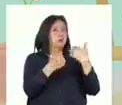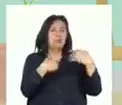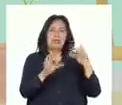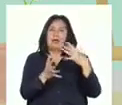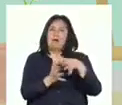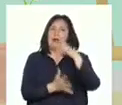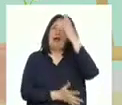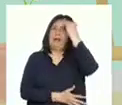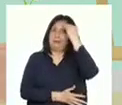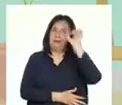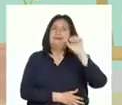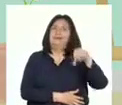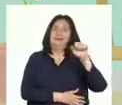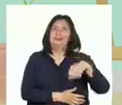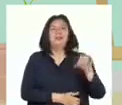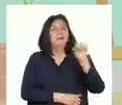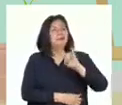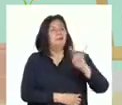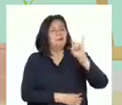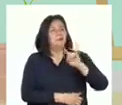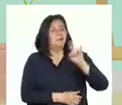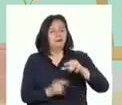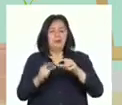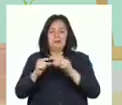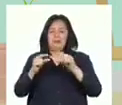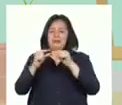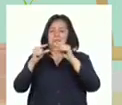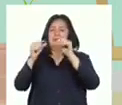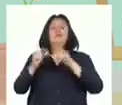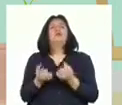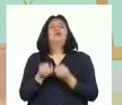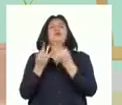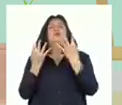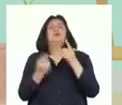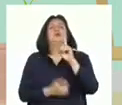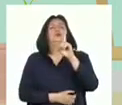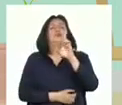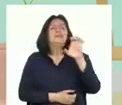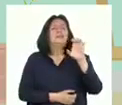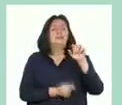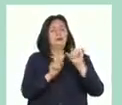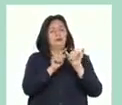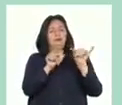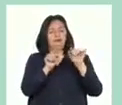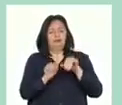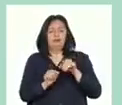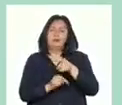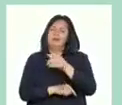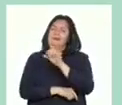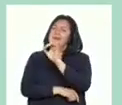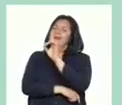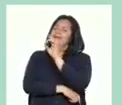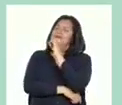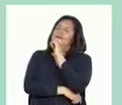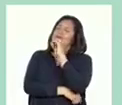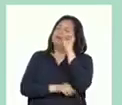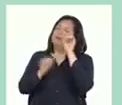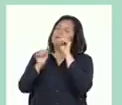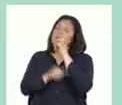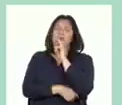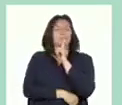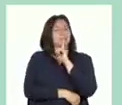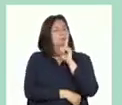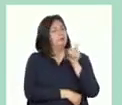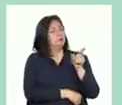hemos aprendido a medir usando cuadraditos que miden 1 centímetro en cada lado. Daniel tenía una duda. Su